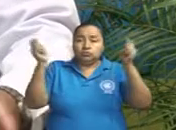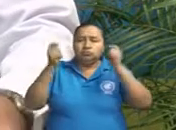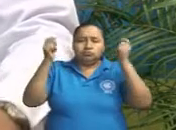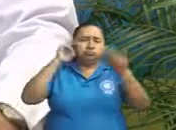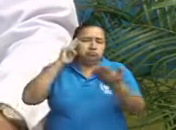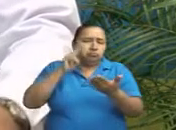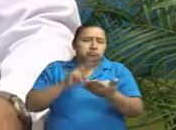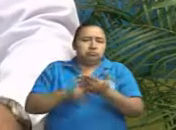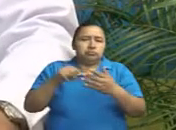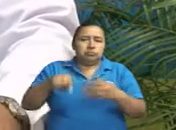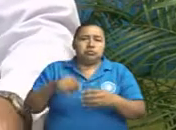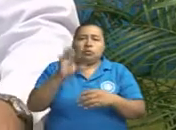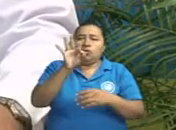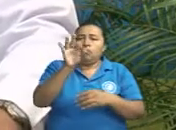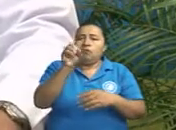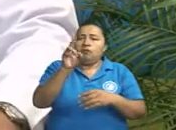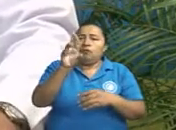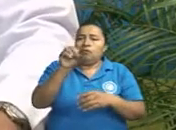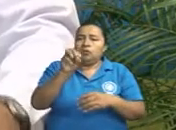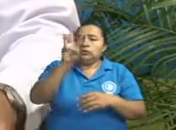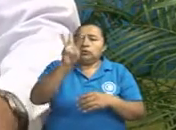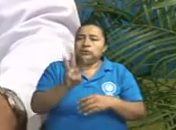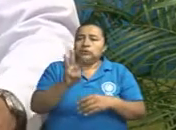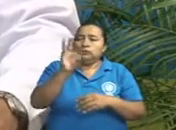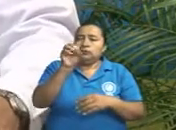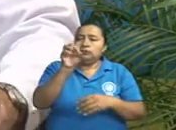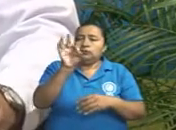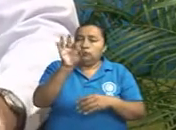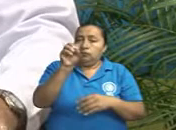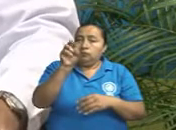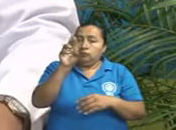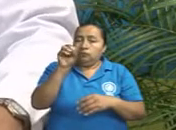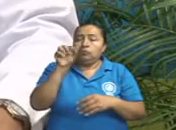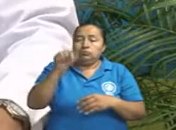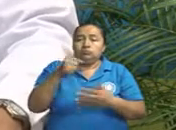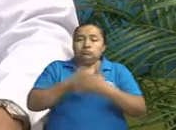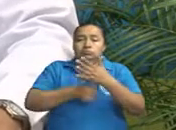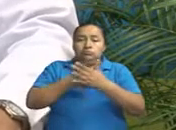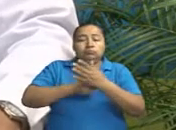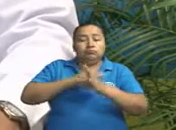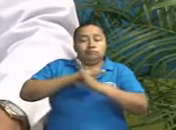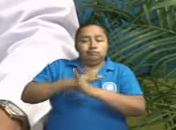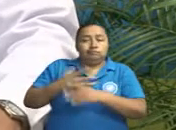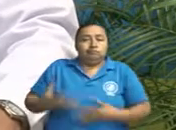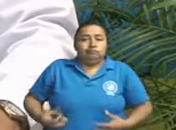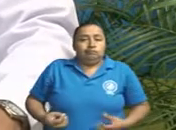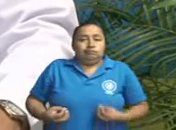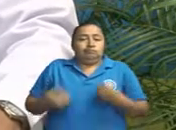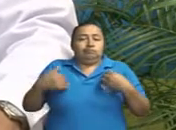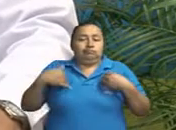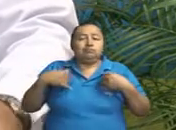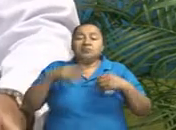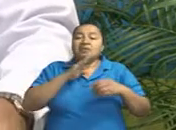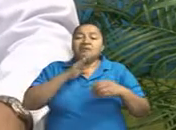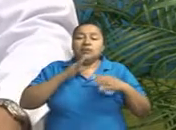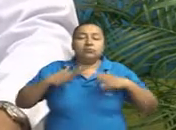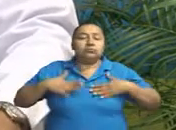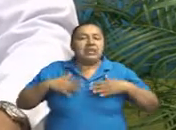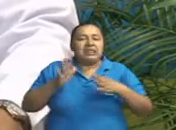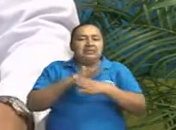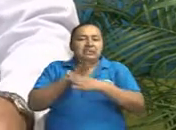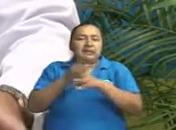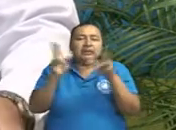hoy se conmemoró un foro, el tercer foro de lucha contra el cáncer de mama, donde se abordaron diferentes